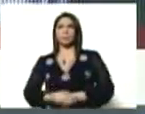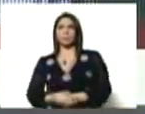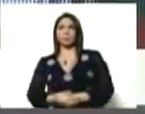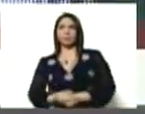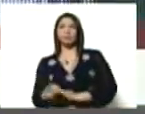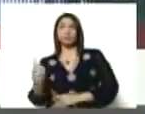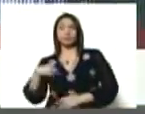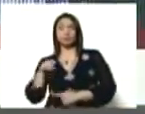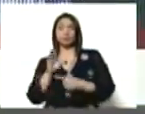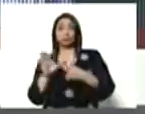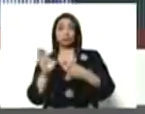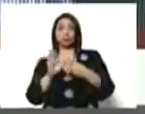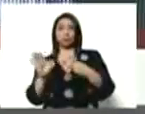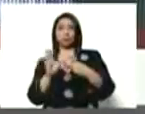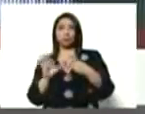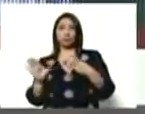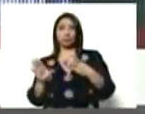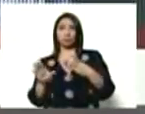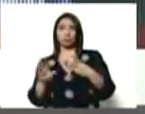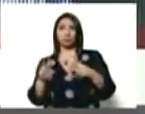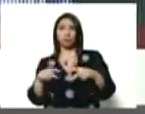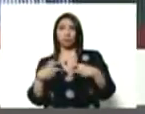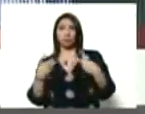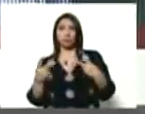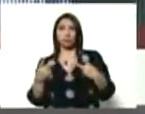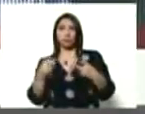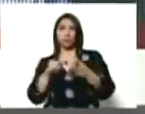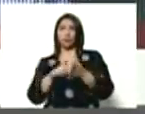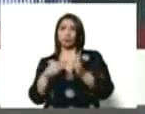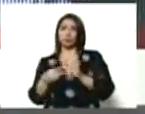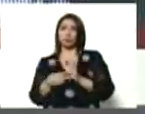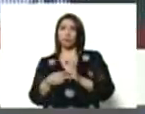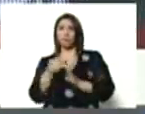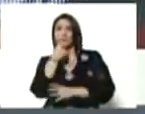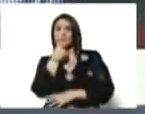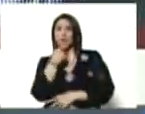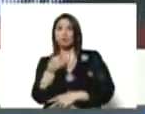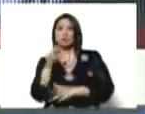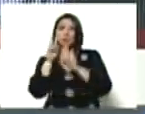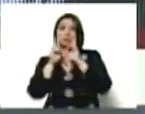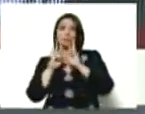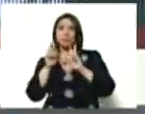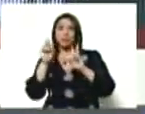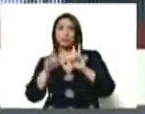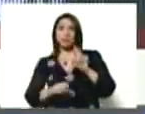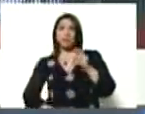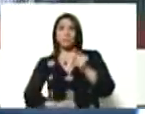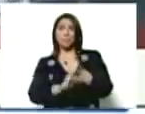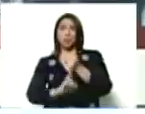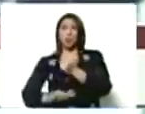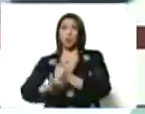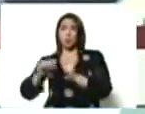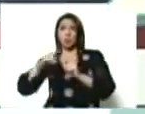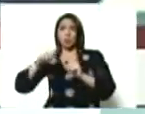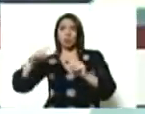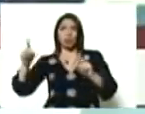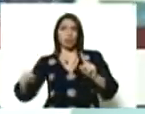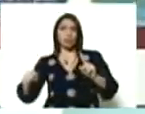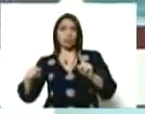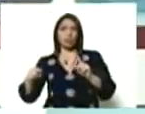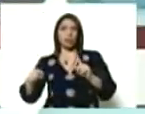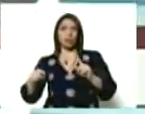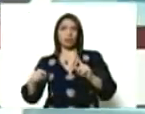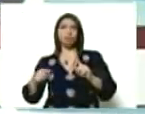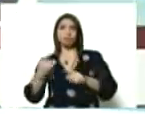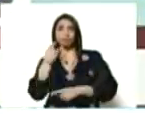tiene la característica de que es modular, es decir, de fácil mantenimiento, tiene respaldo de energía, batería de litio,